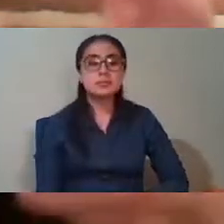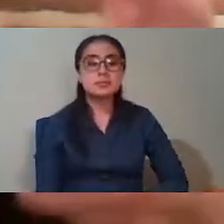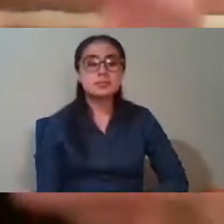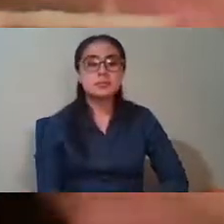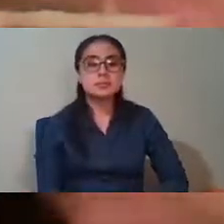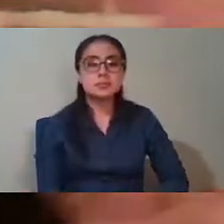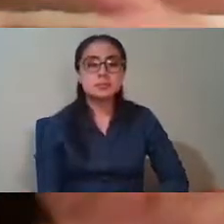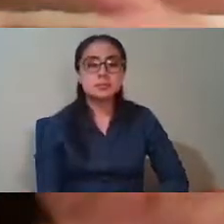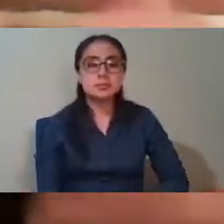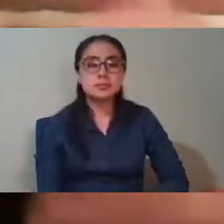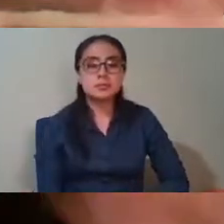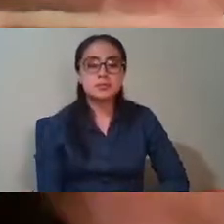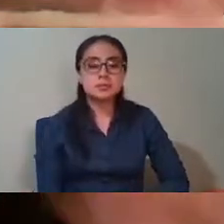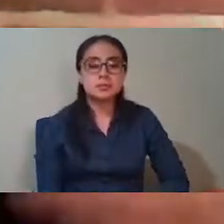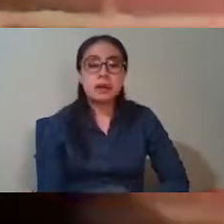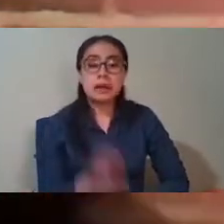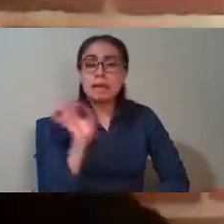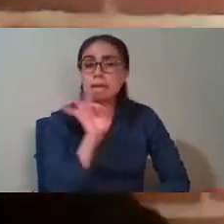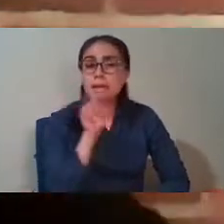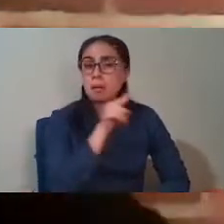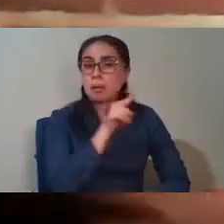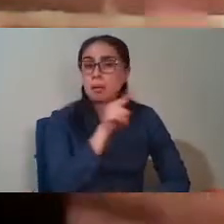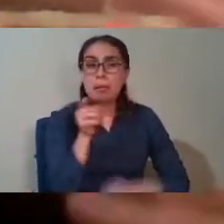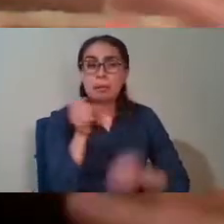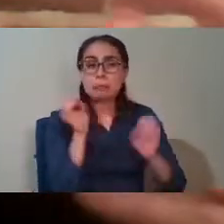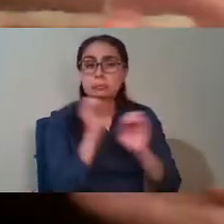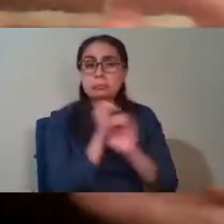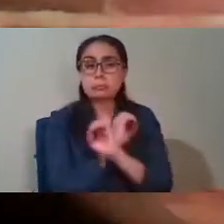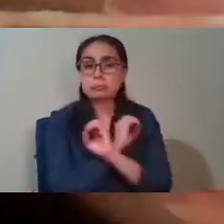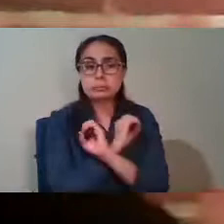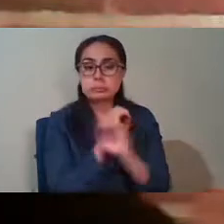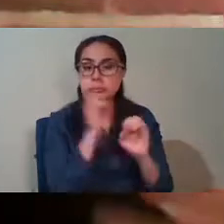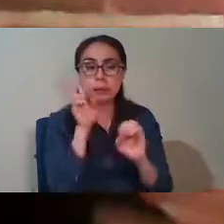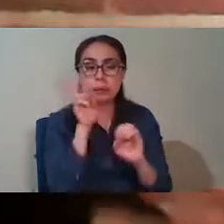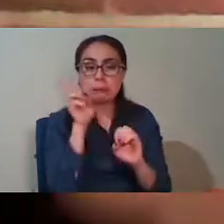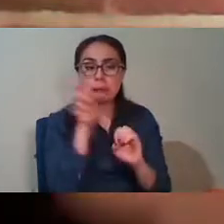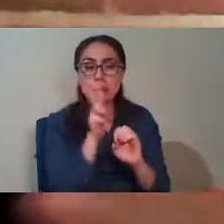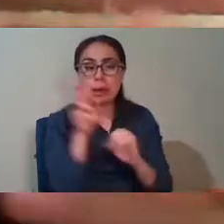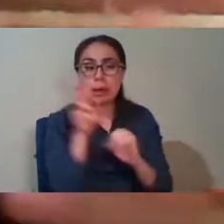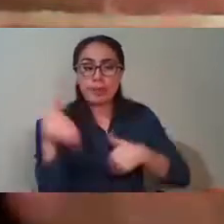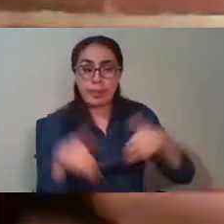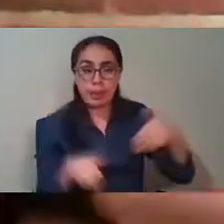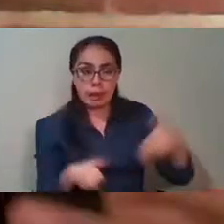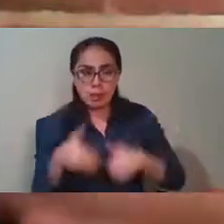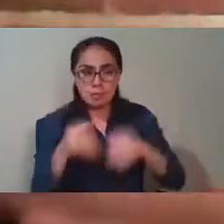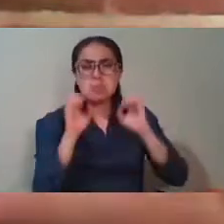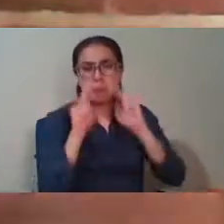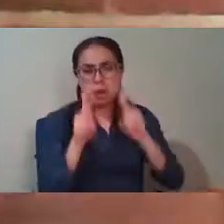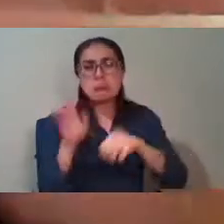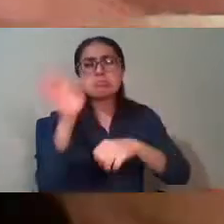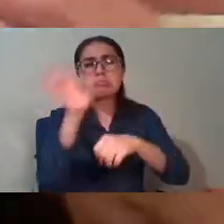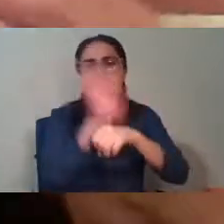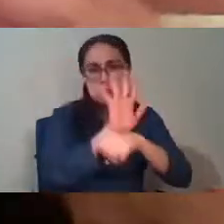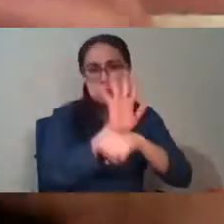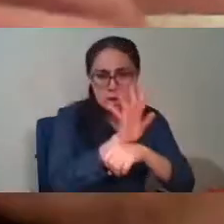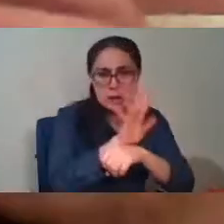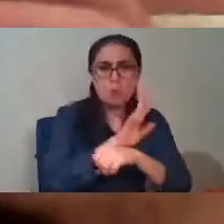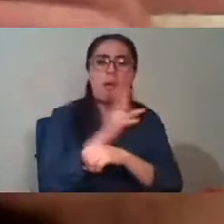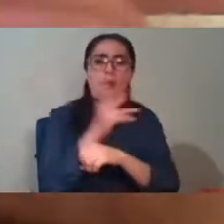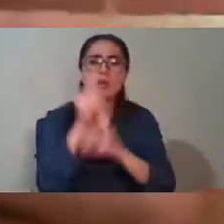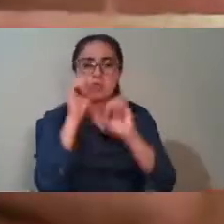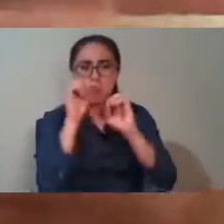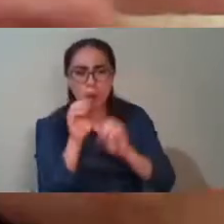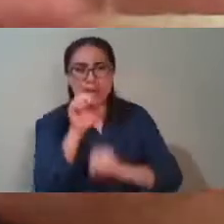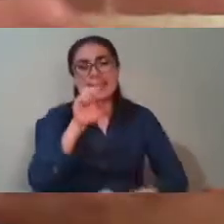miren teatro, si no miran teatro en este momento que está tan difícil, miren películas, miren en series y observen el fenómeno